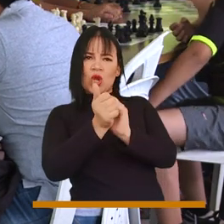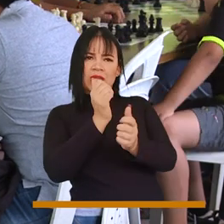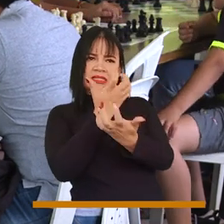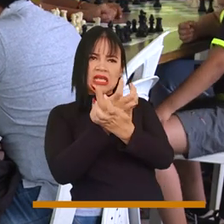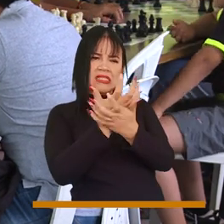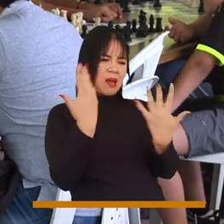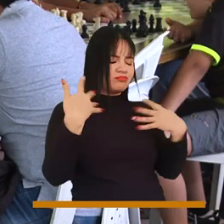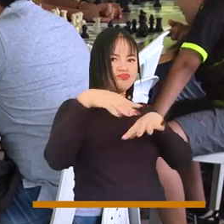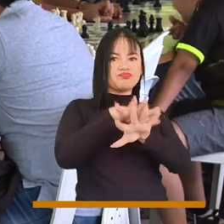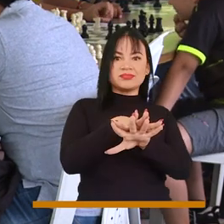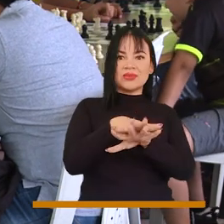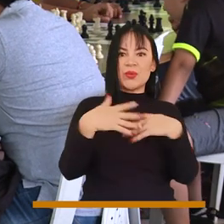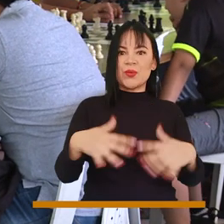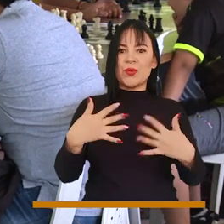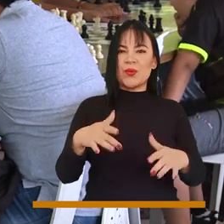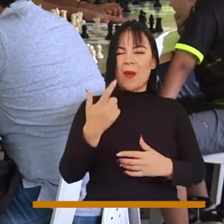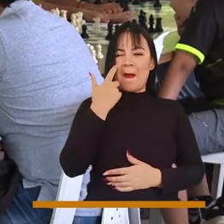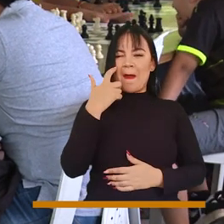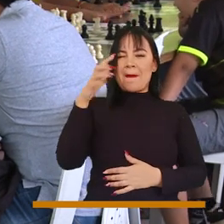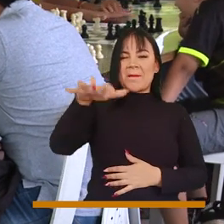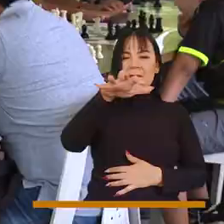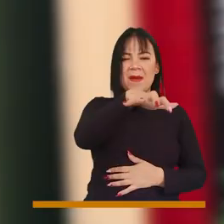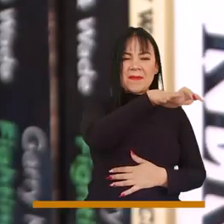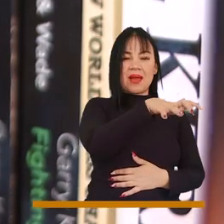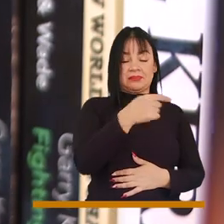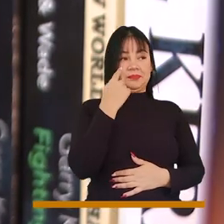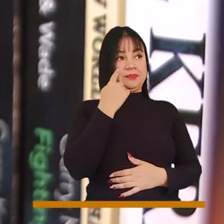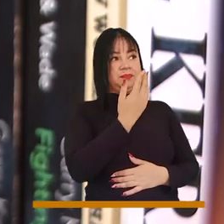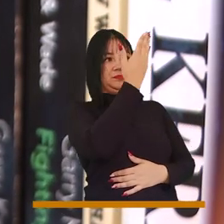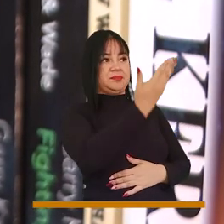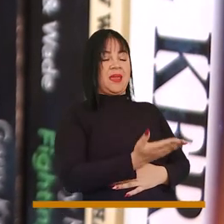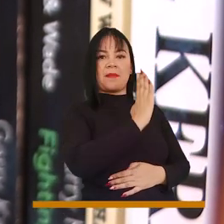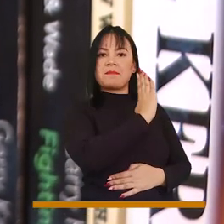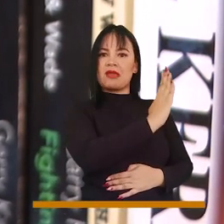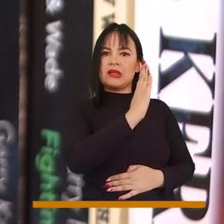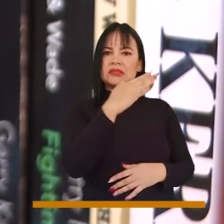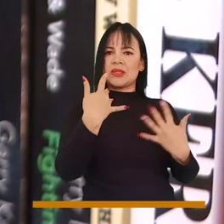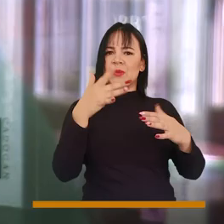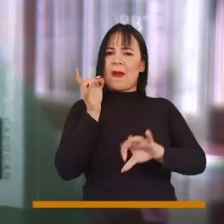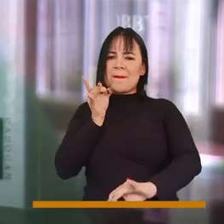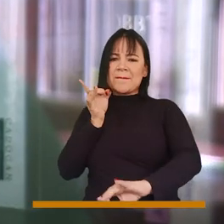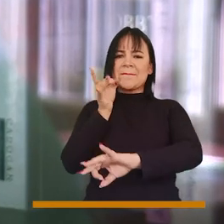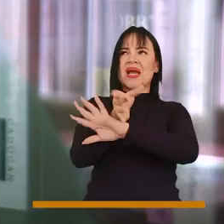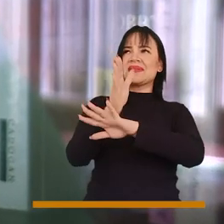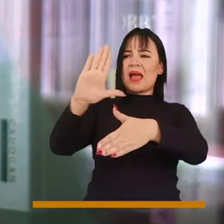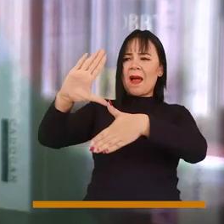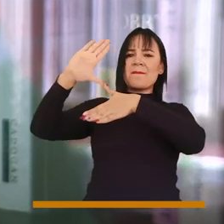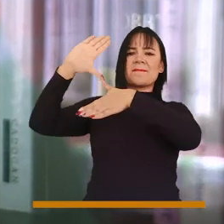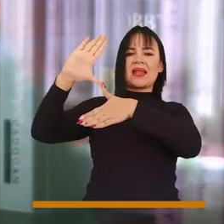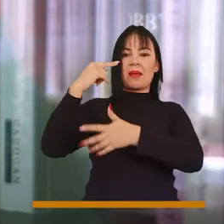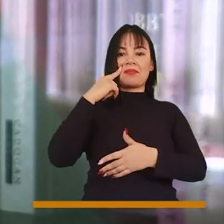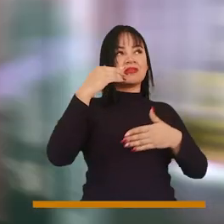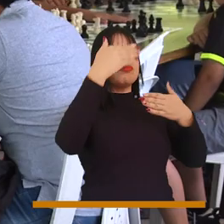Tres estandartes de este hermoso parque son la biblioteca, una de las bibliotecas más importantes de